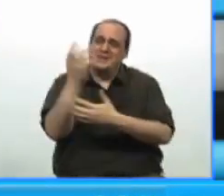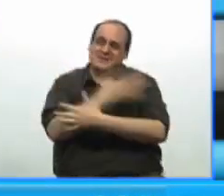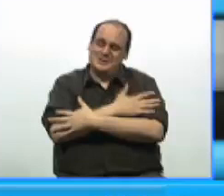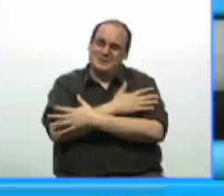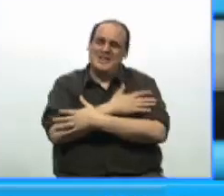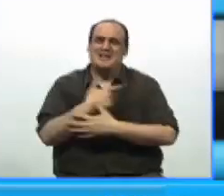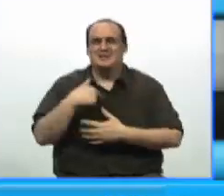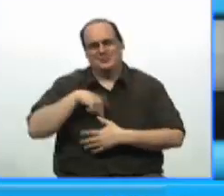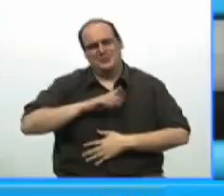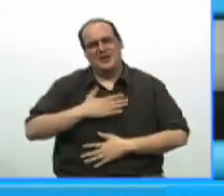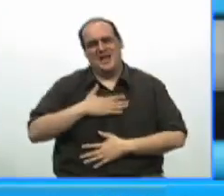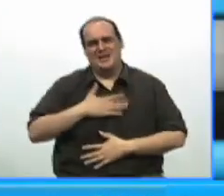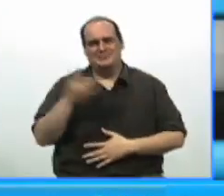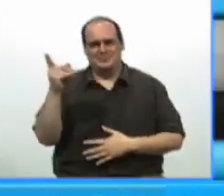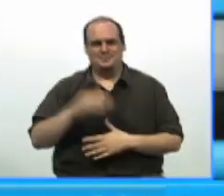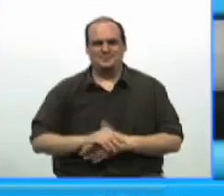sabes del aprecio que te tenemos.